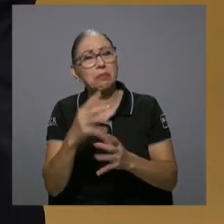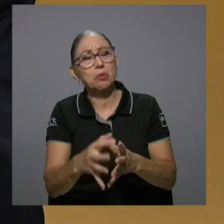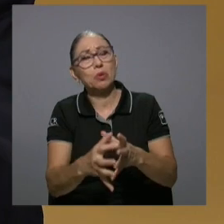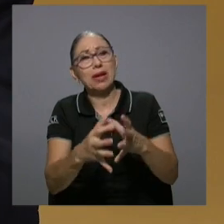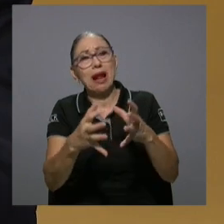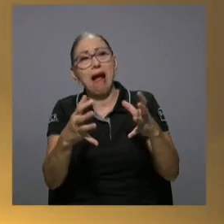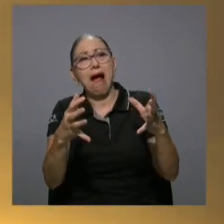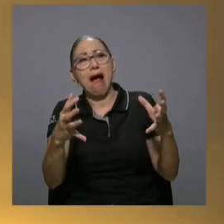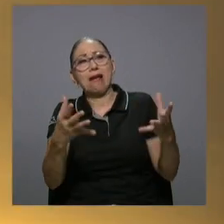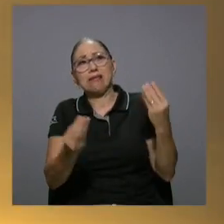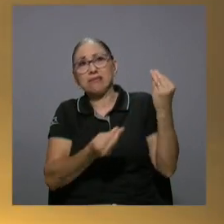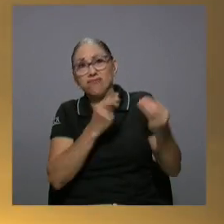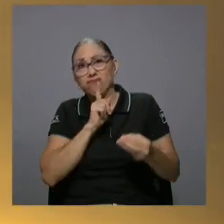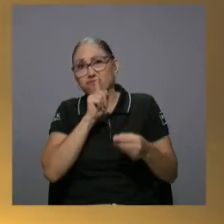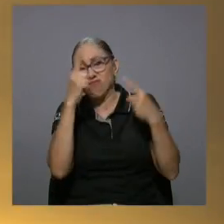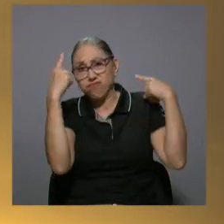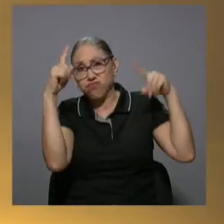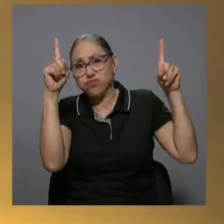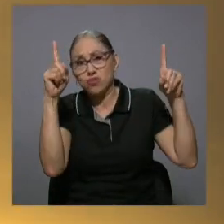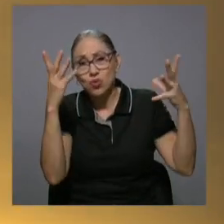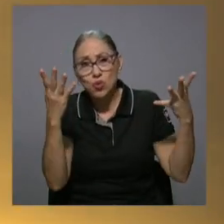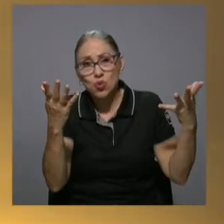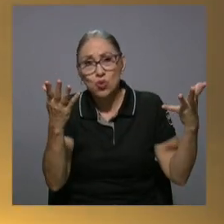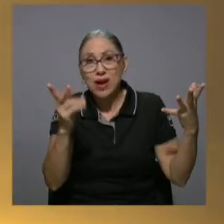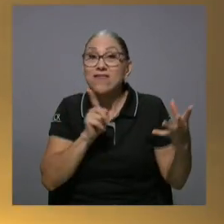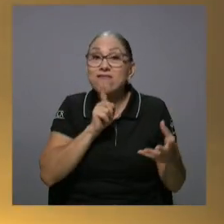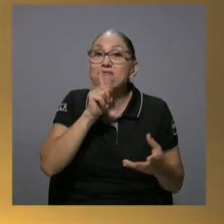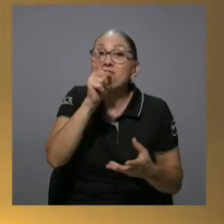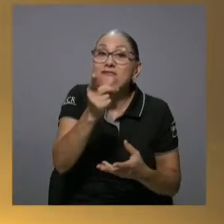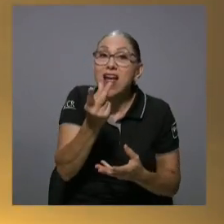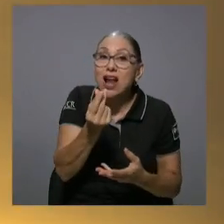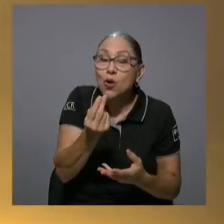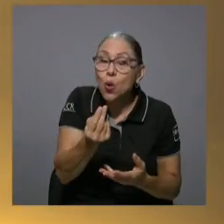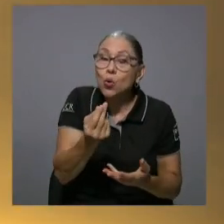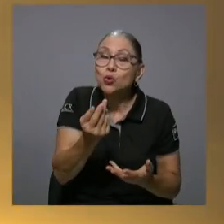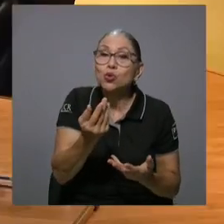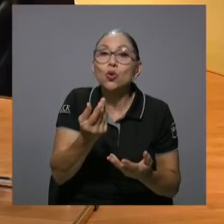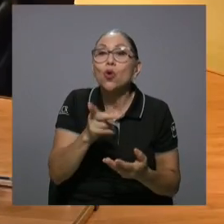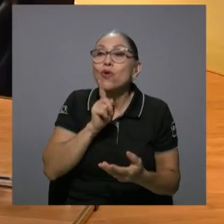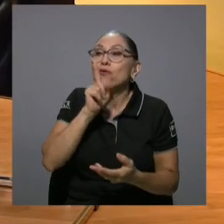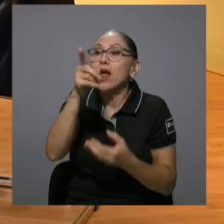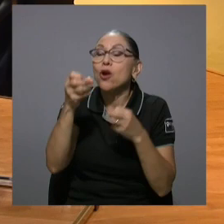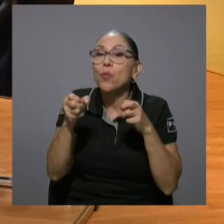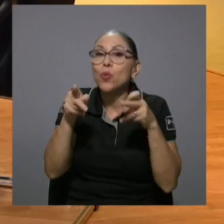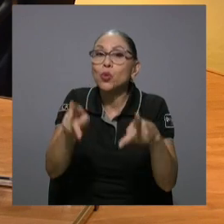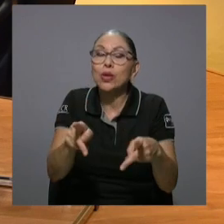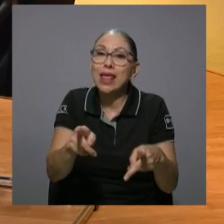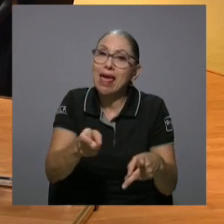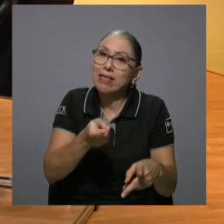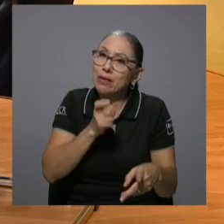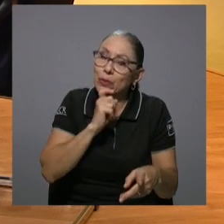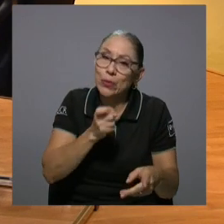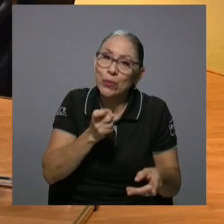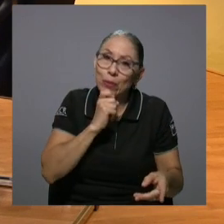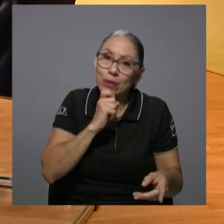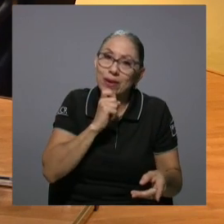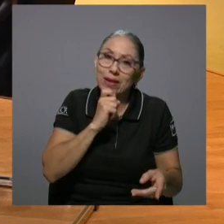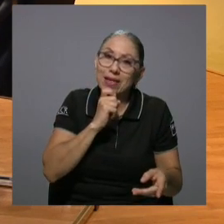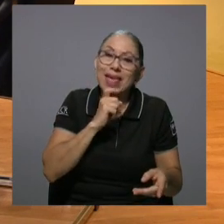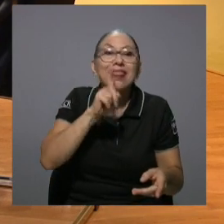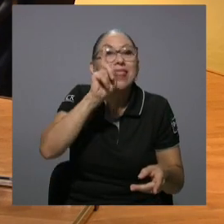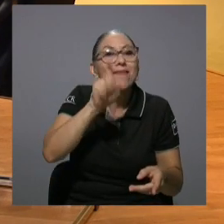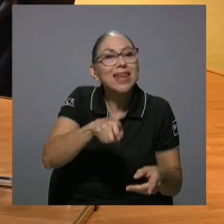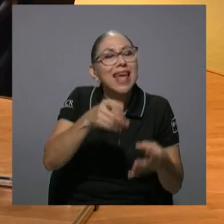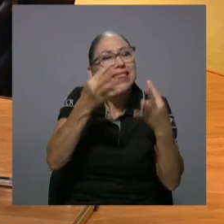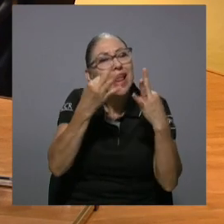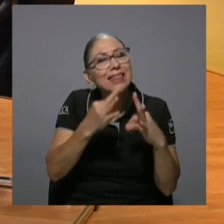costo real y sobre todo el costo de oportunidad es muy alto, y en lugar de tratar de orientarse por otros